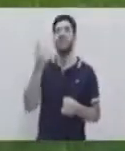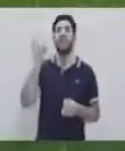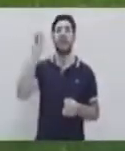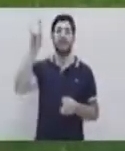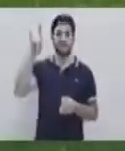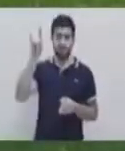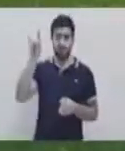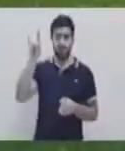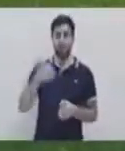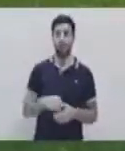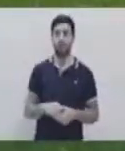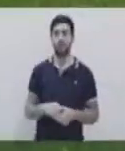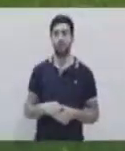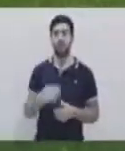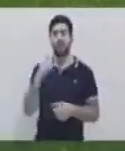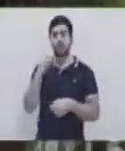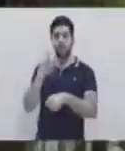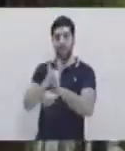jirafa,